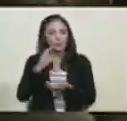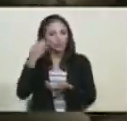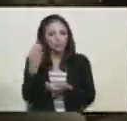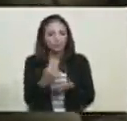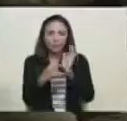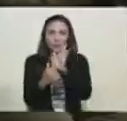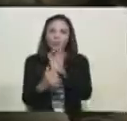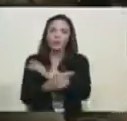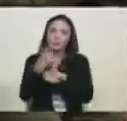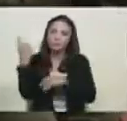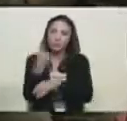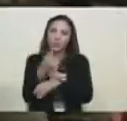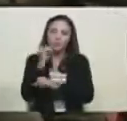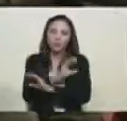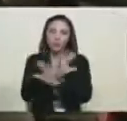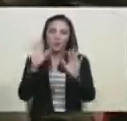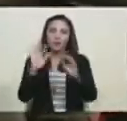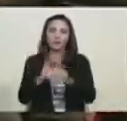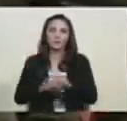ser.